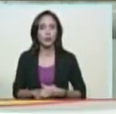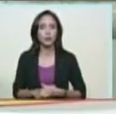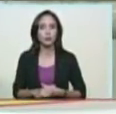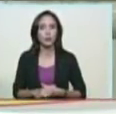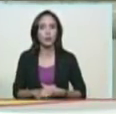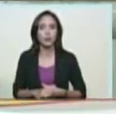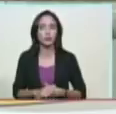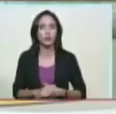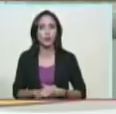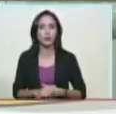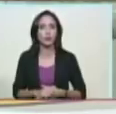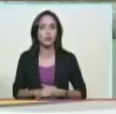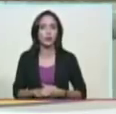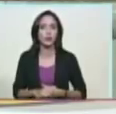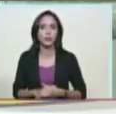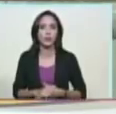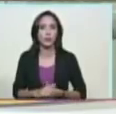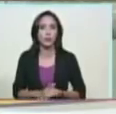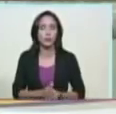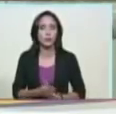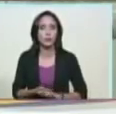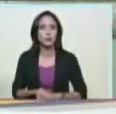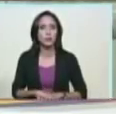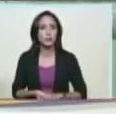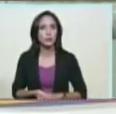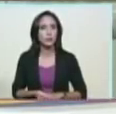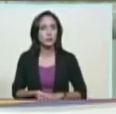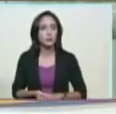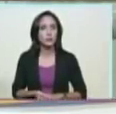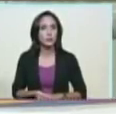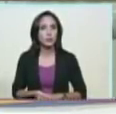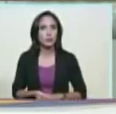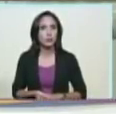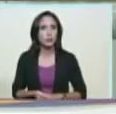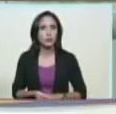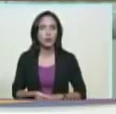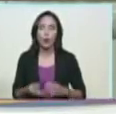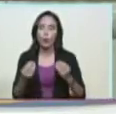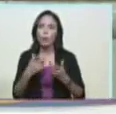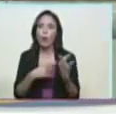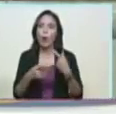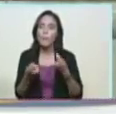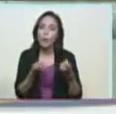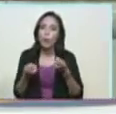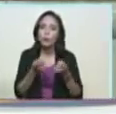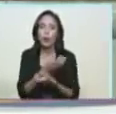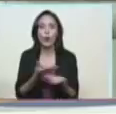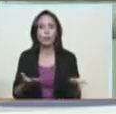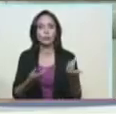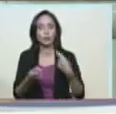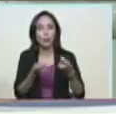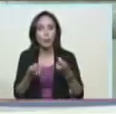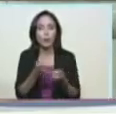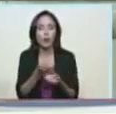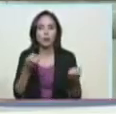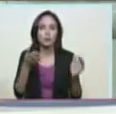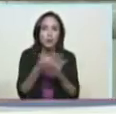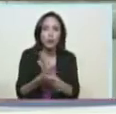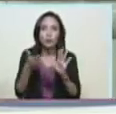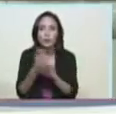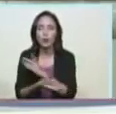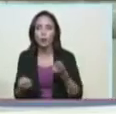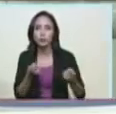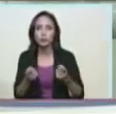económico financiero del país ese periodo de bonanza importante además significaba